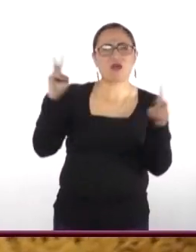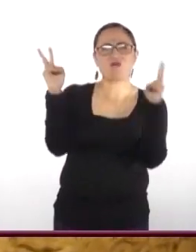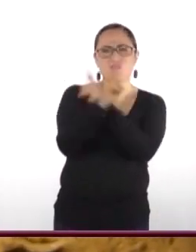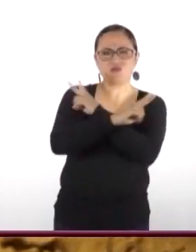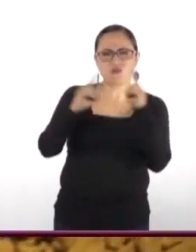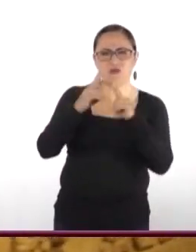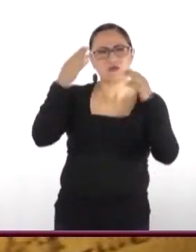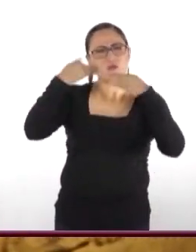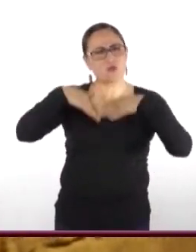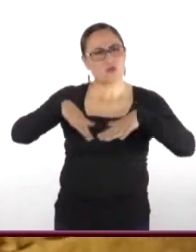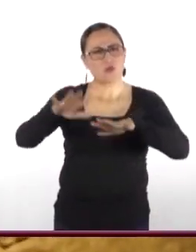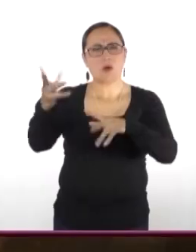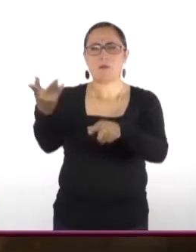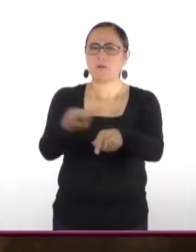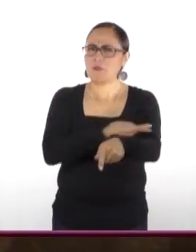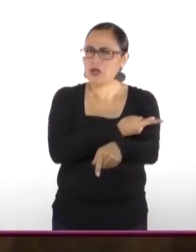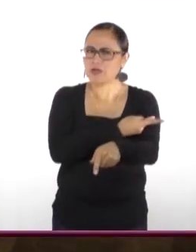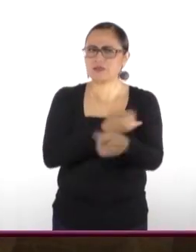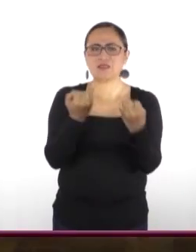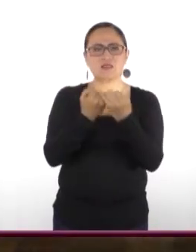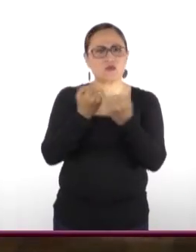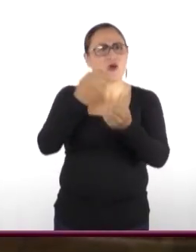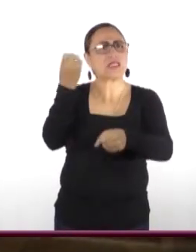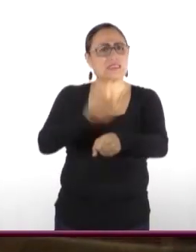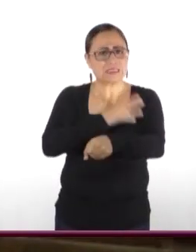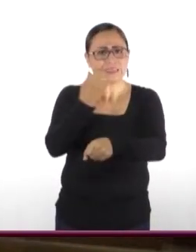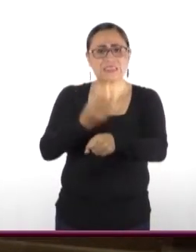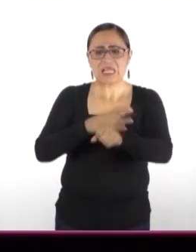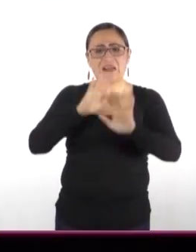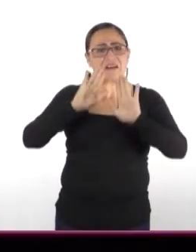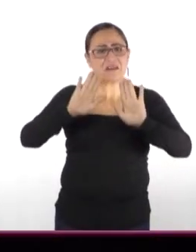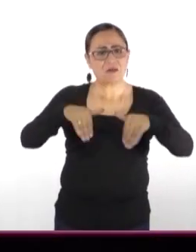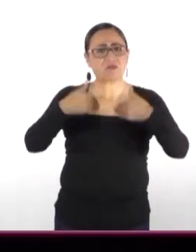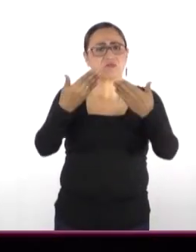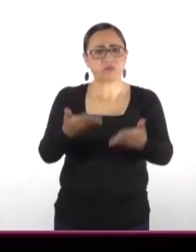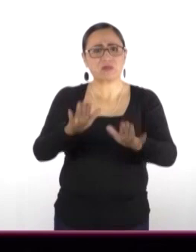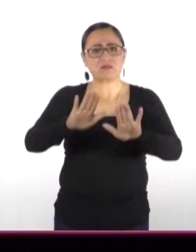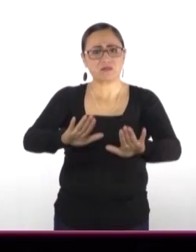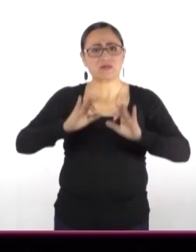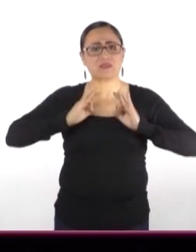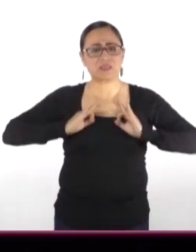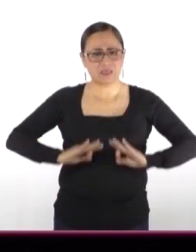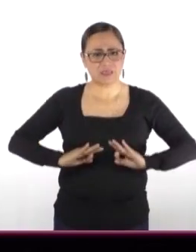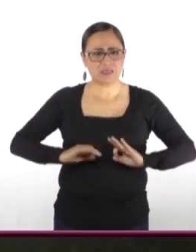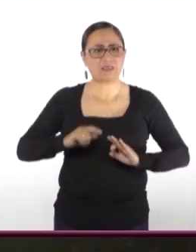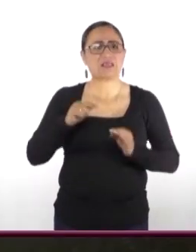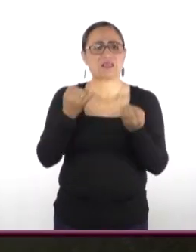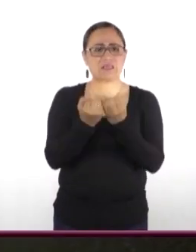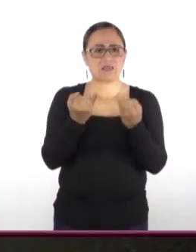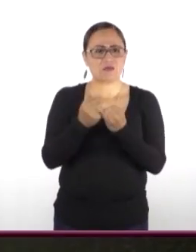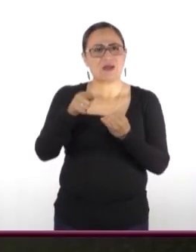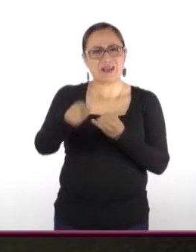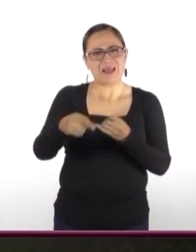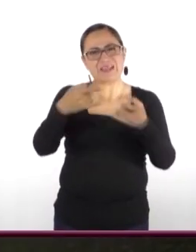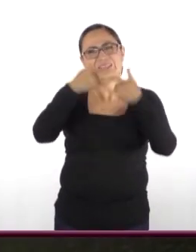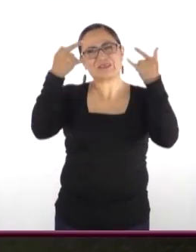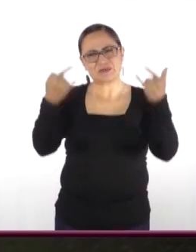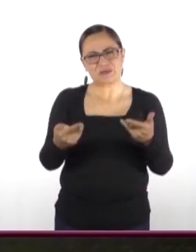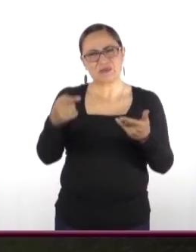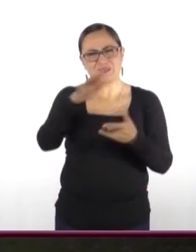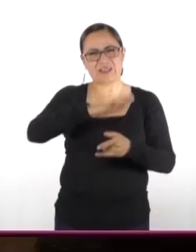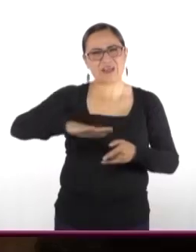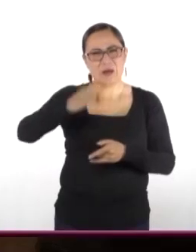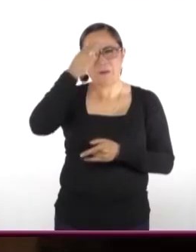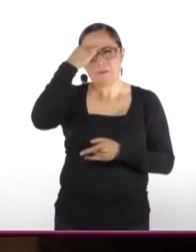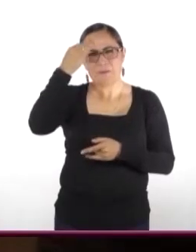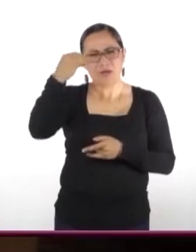todo día, todo viento camina y pasa también. También toda sangre llega al lugar de su quietud. Del Chilam Balam, una